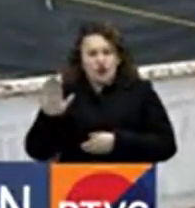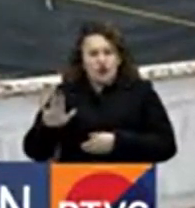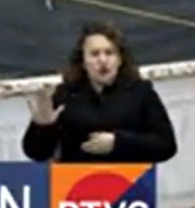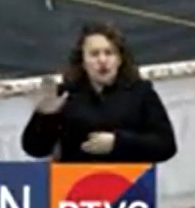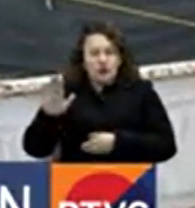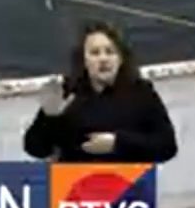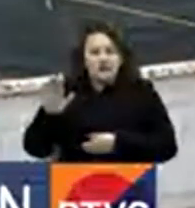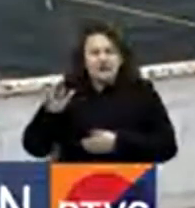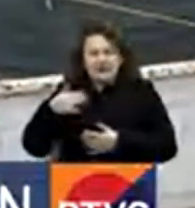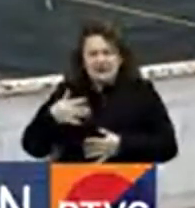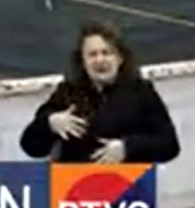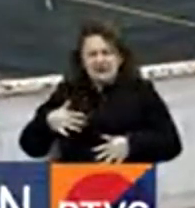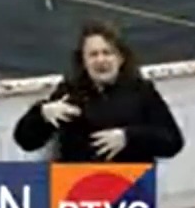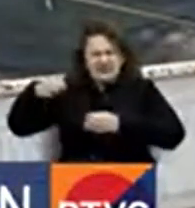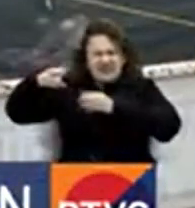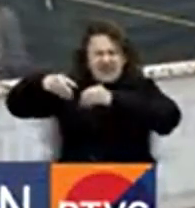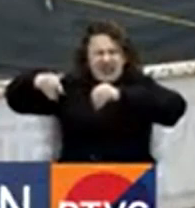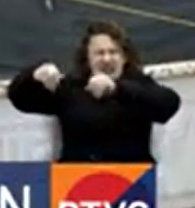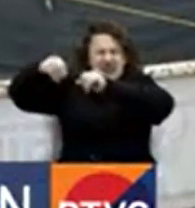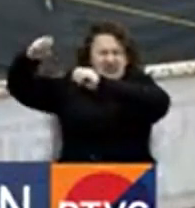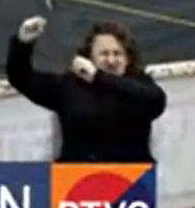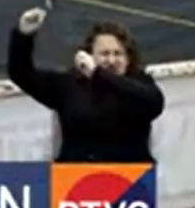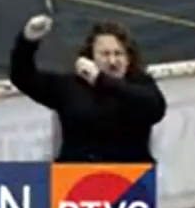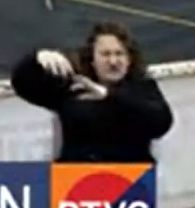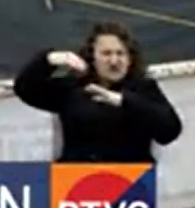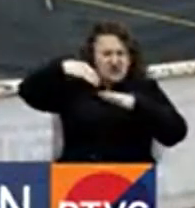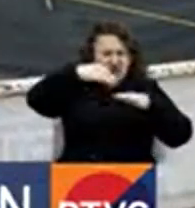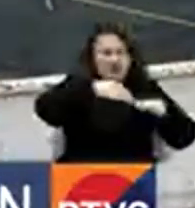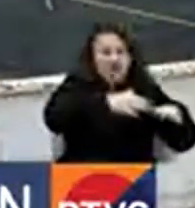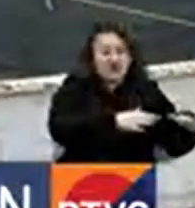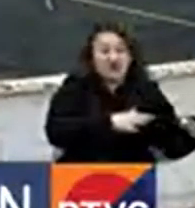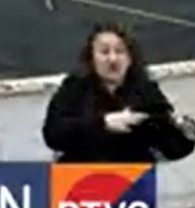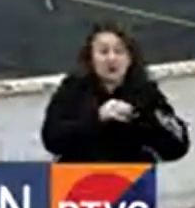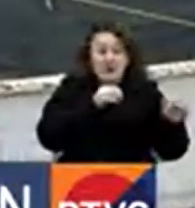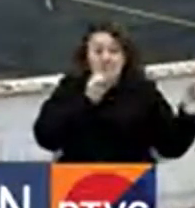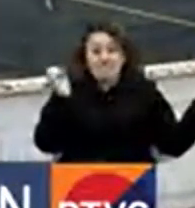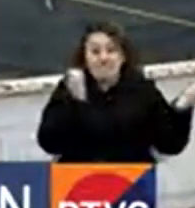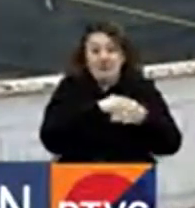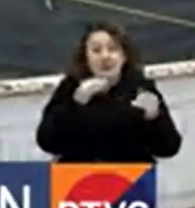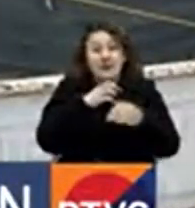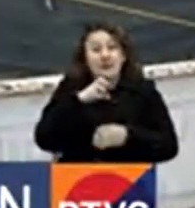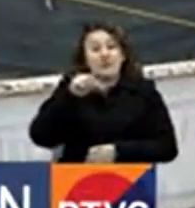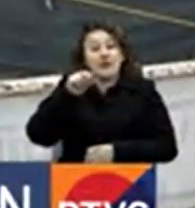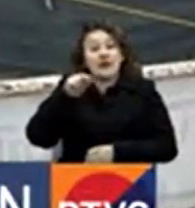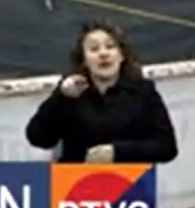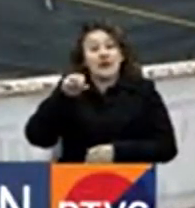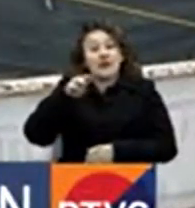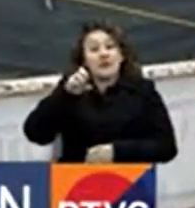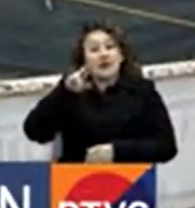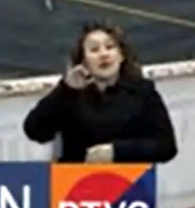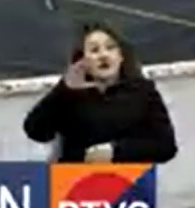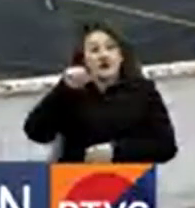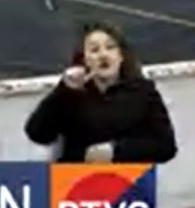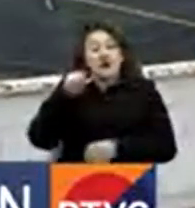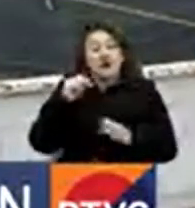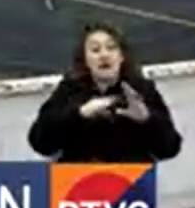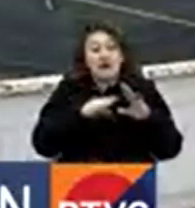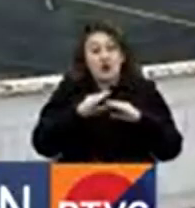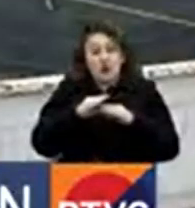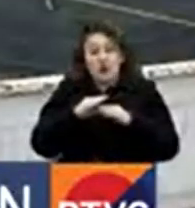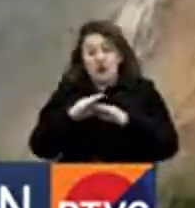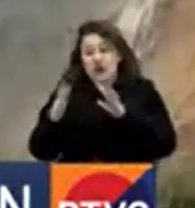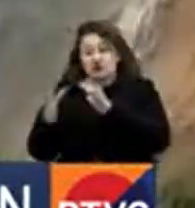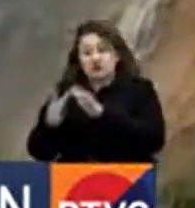de tierra taparon la vía Panamericana, este corredor internacional que comunica al Cauca con el departamento